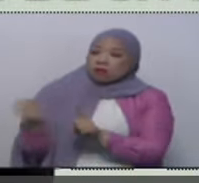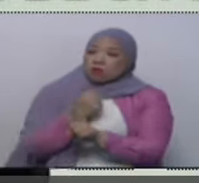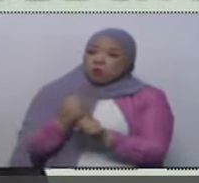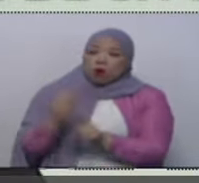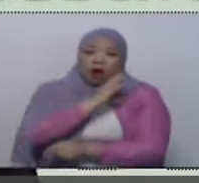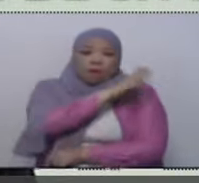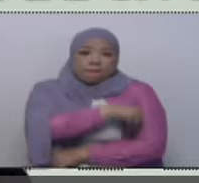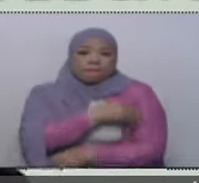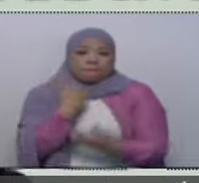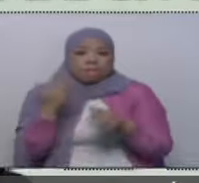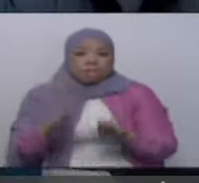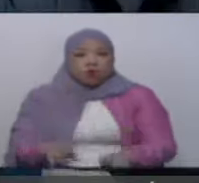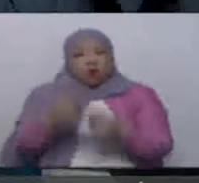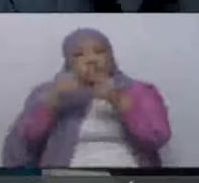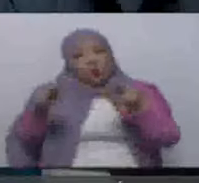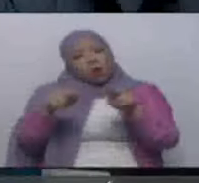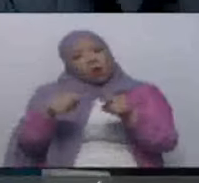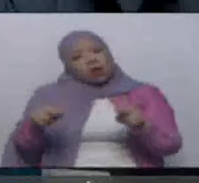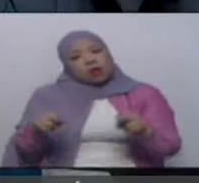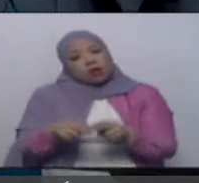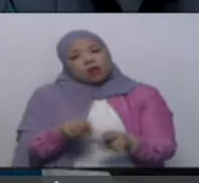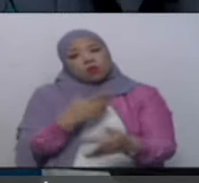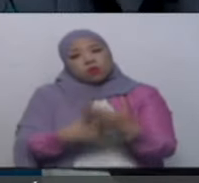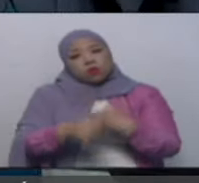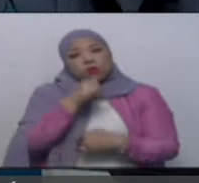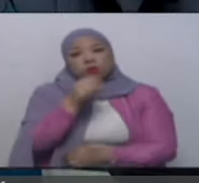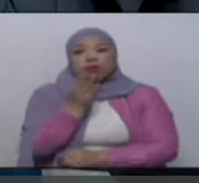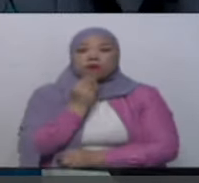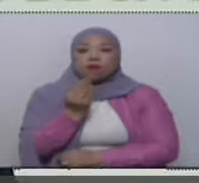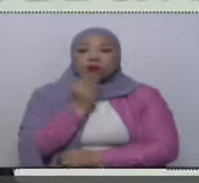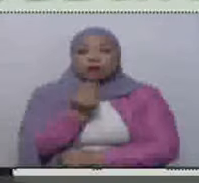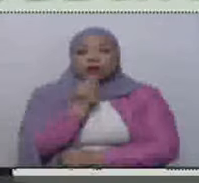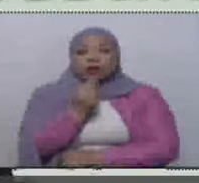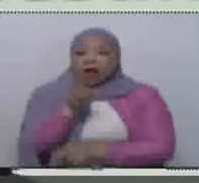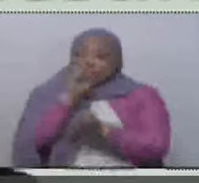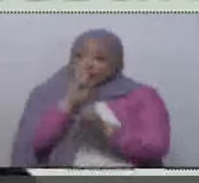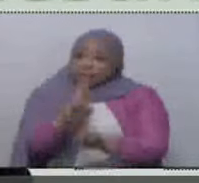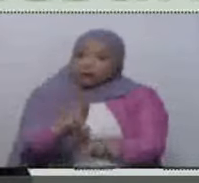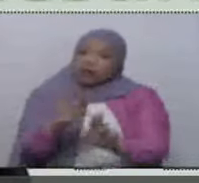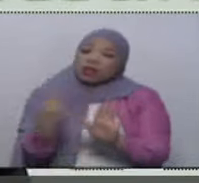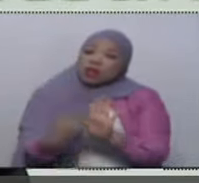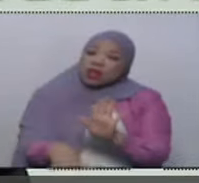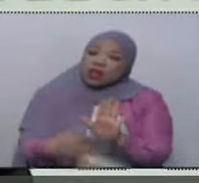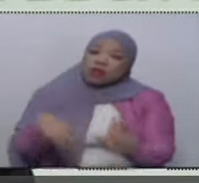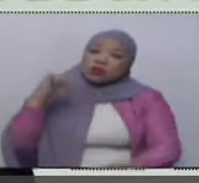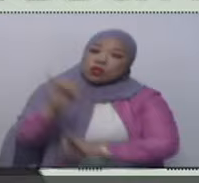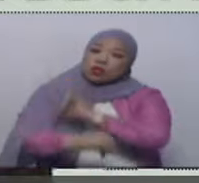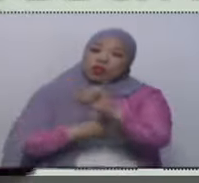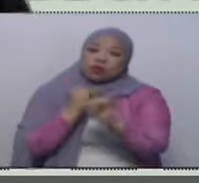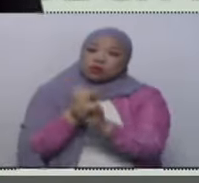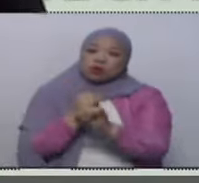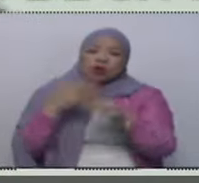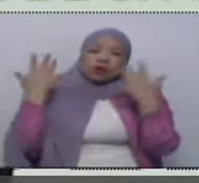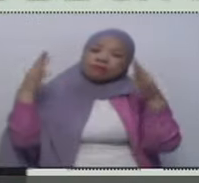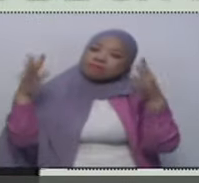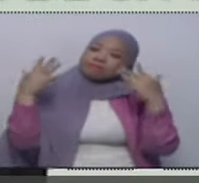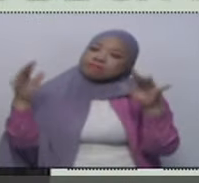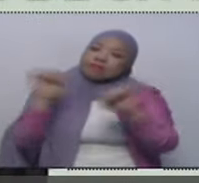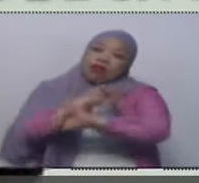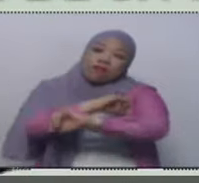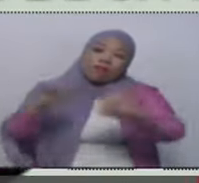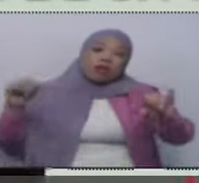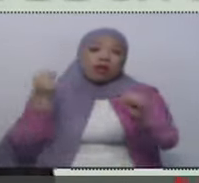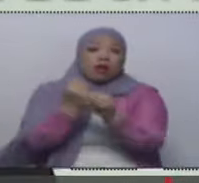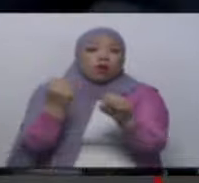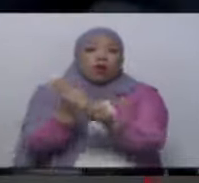Palestina, en Líbano, dieron una lección a los israelíes que deben respetar los derechos internacionales, que deben dar fin a